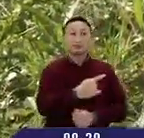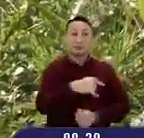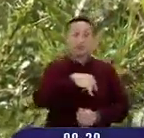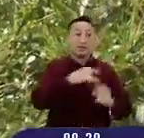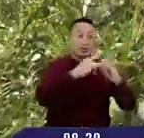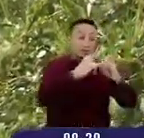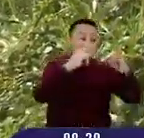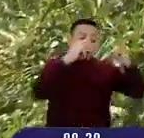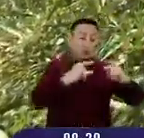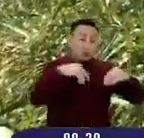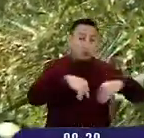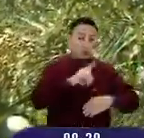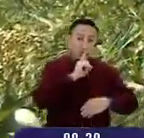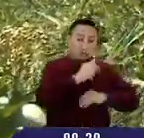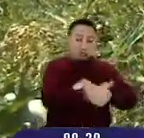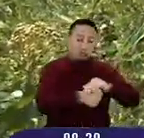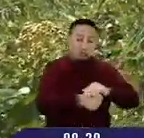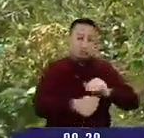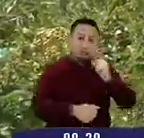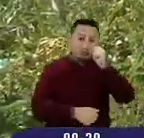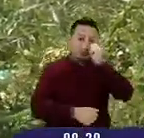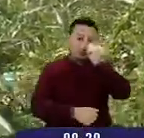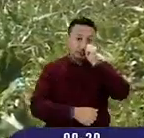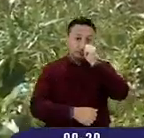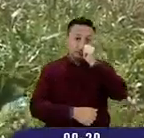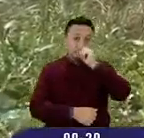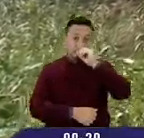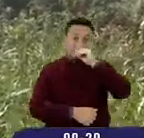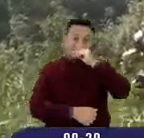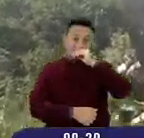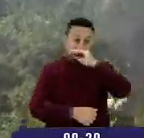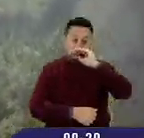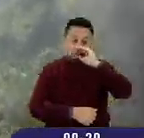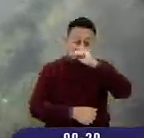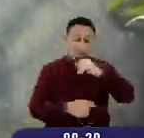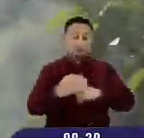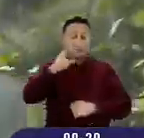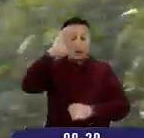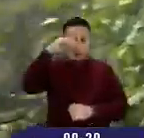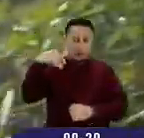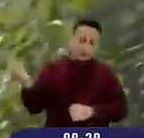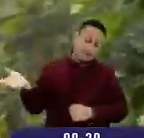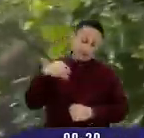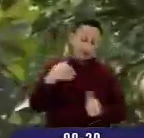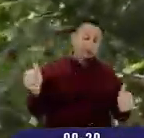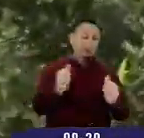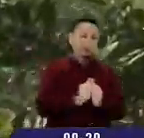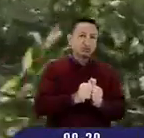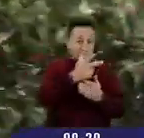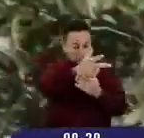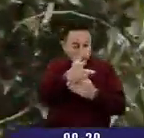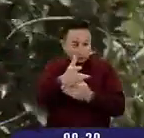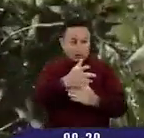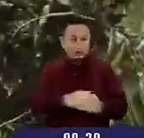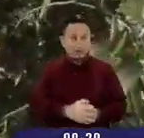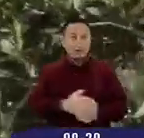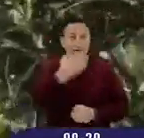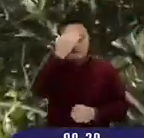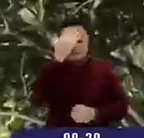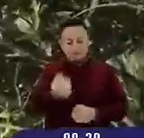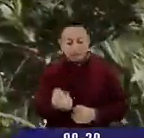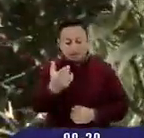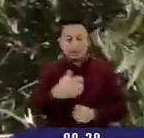sus covaches aquí, y ellos ingresan, nos han invitado el día de hoy para ver su trabajo, y estamos de acá. Muy buenos días, capitán.